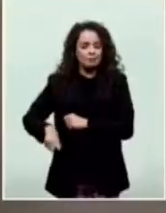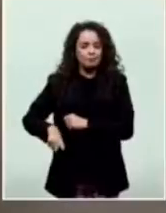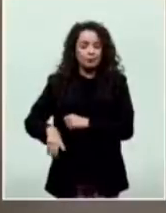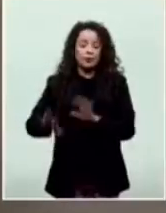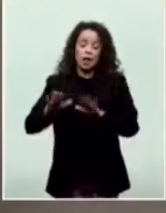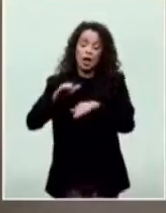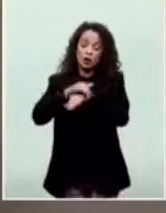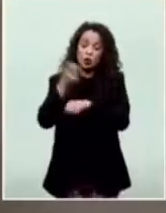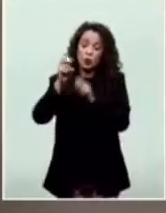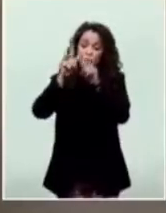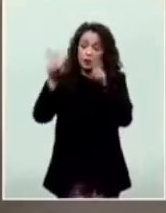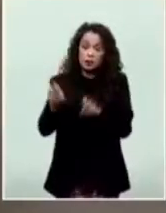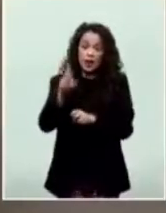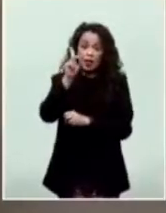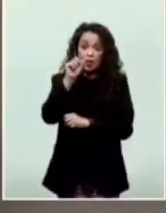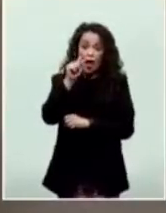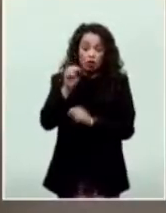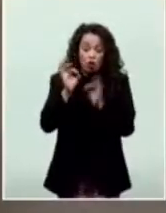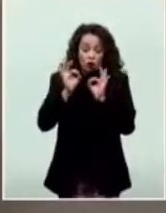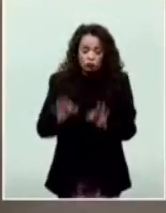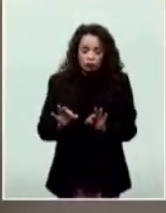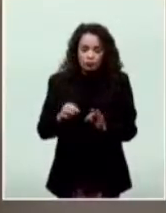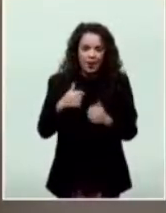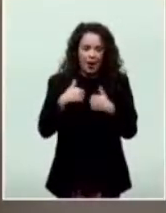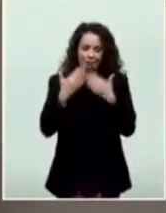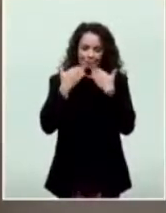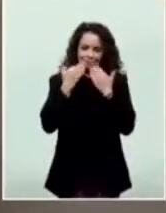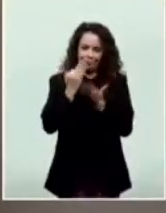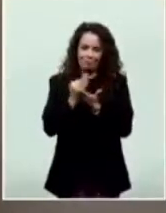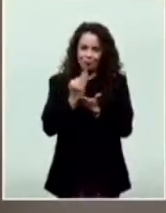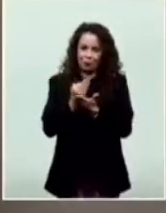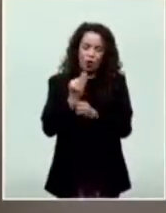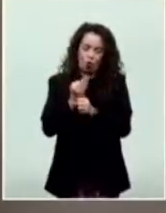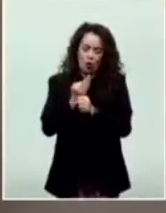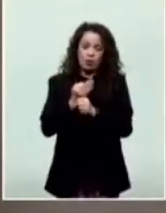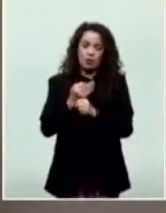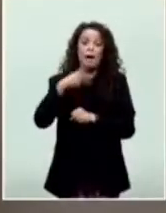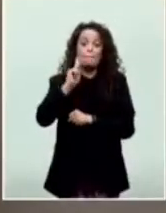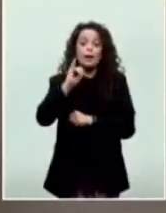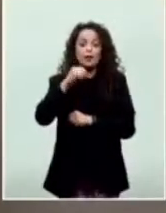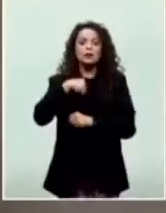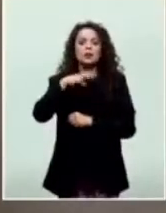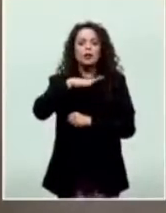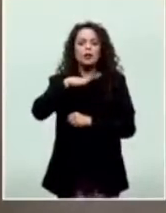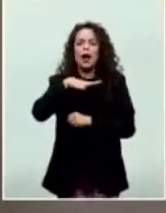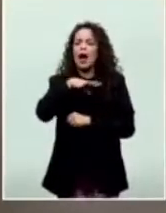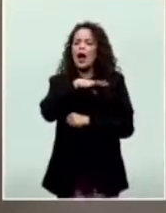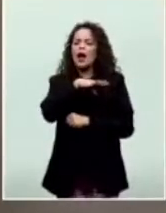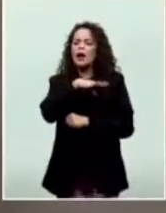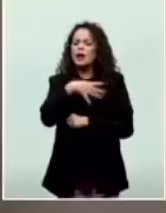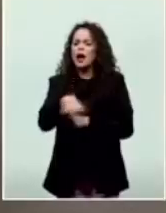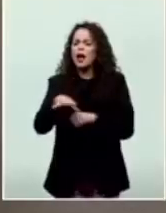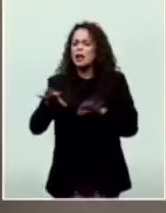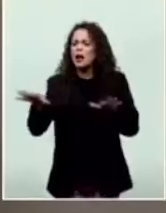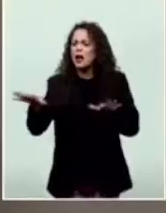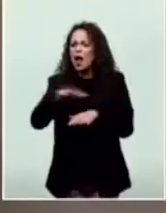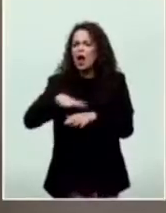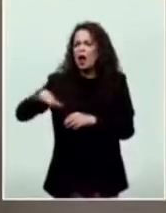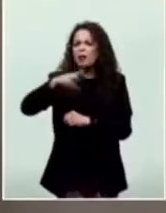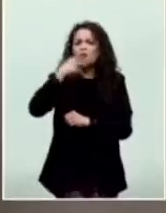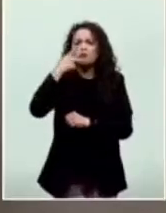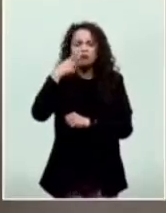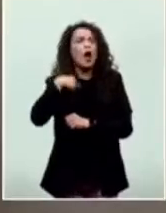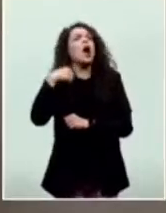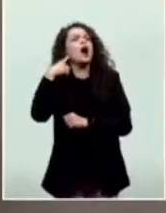tema. Tengo la noticia general, no he tenido oportunidad de meterme a detalle, pero por supuesto